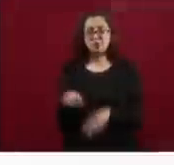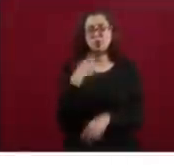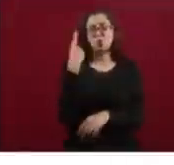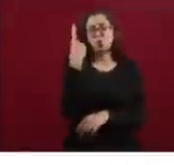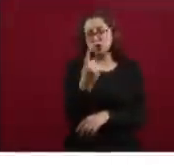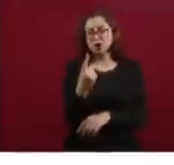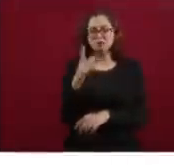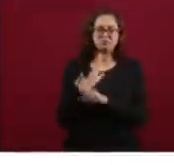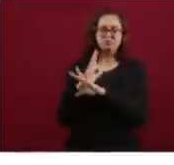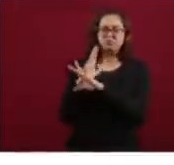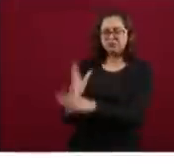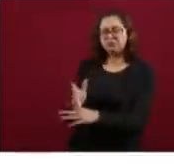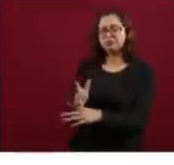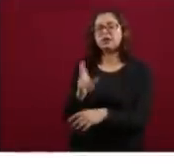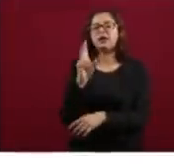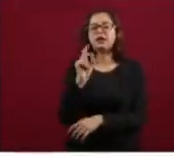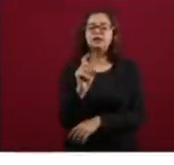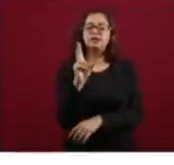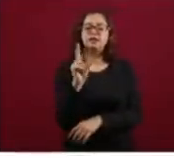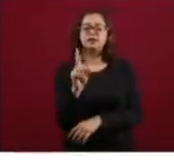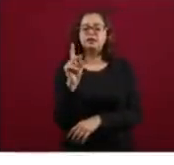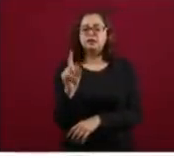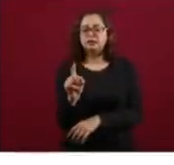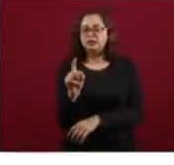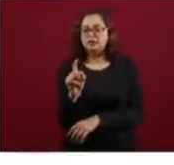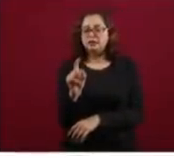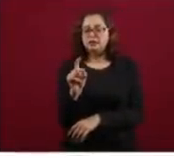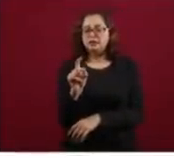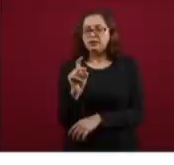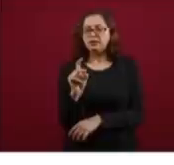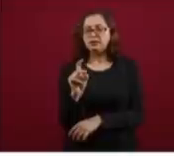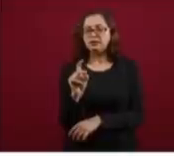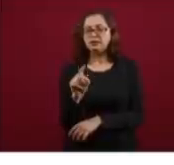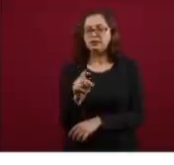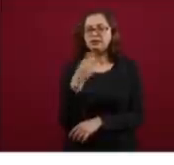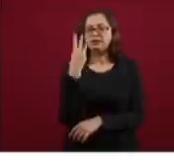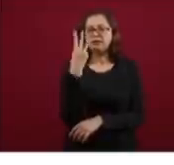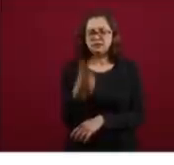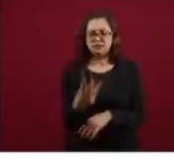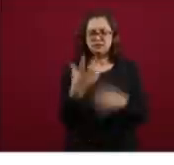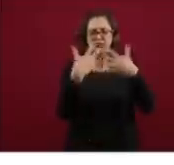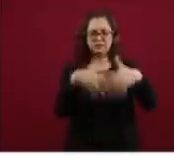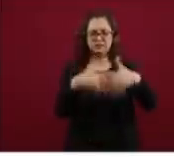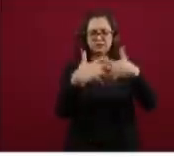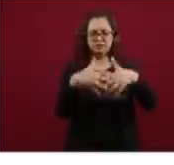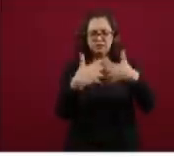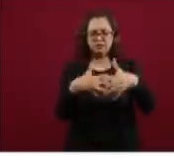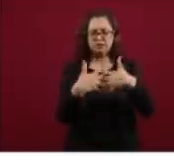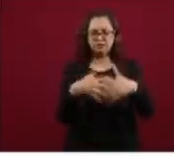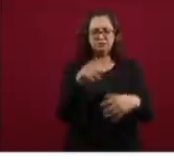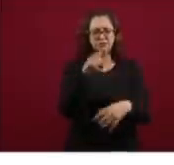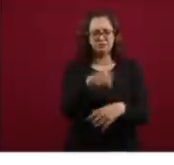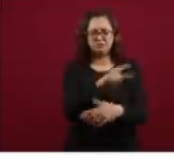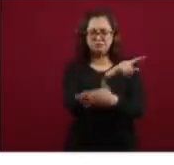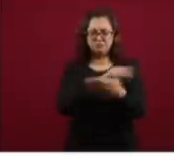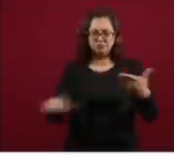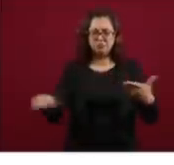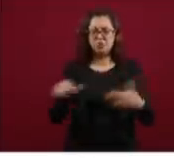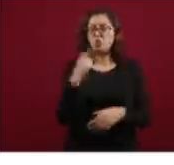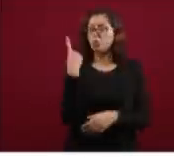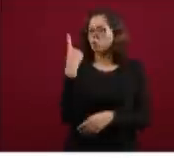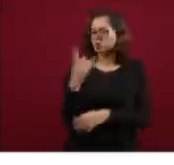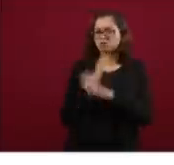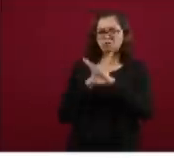movilizamos 33 bombas mangueras la gasolinera que no se dejó verificar para que no vayan es la de gasolineras ra el